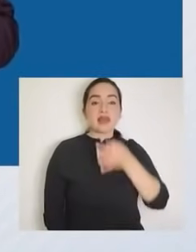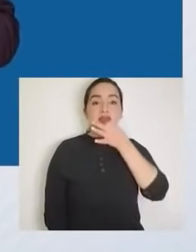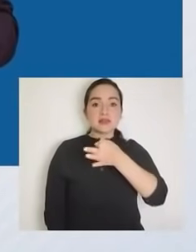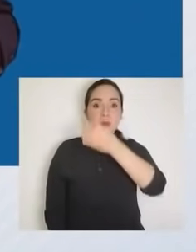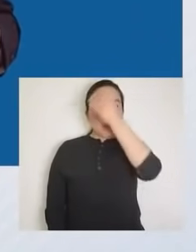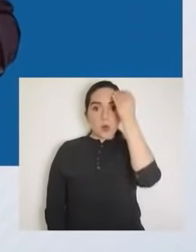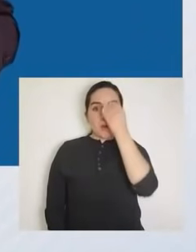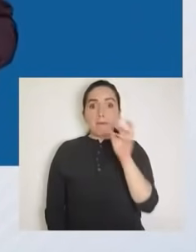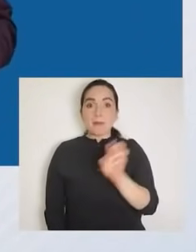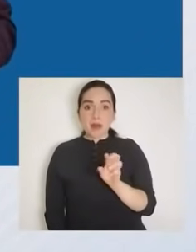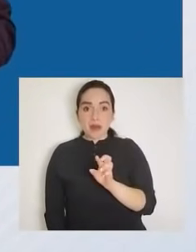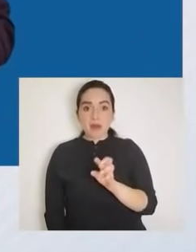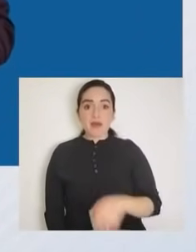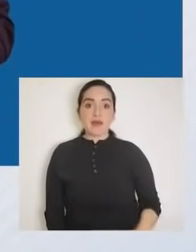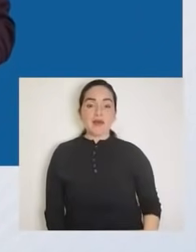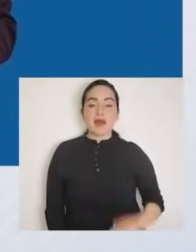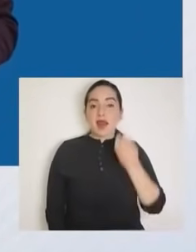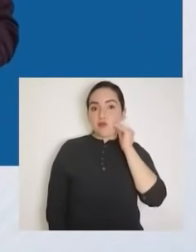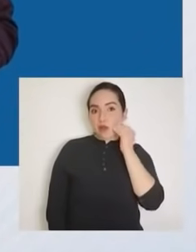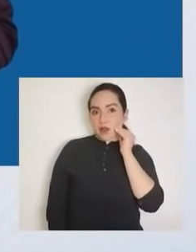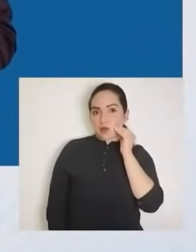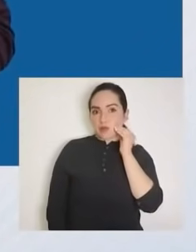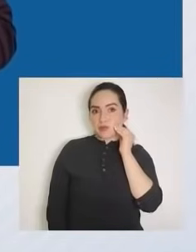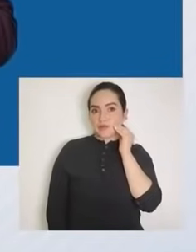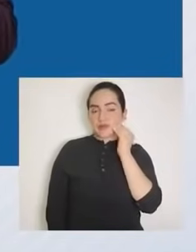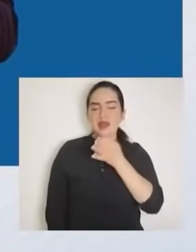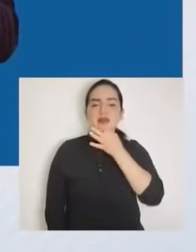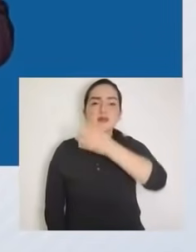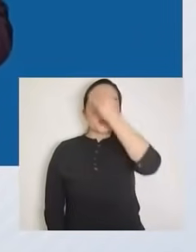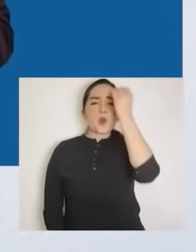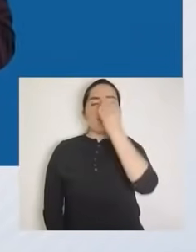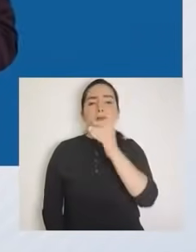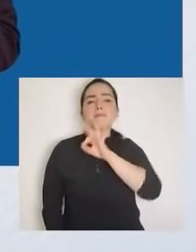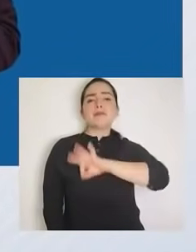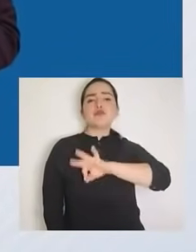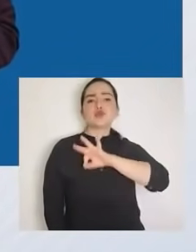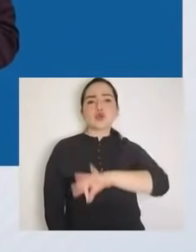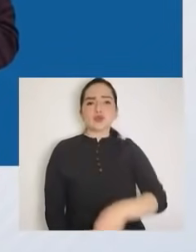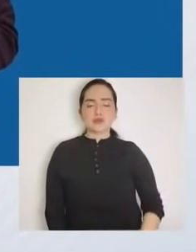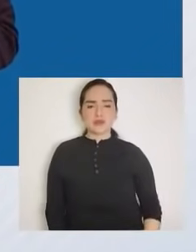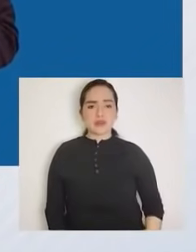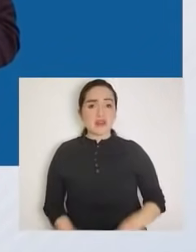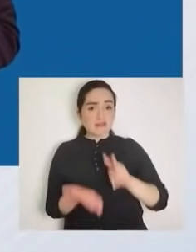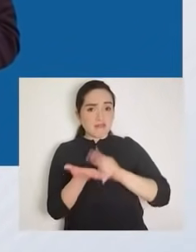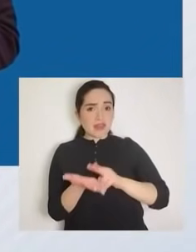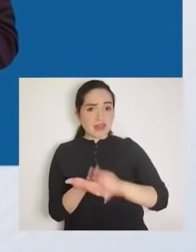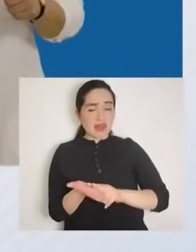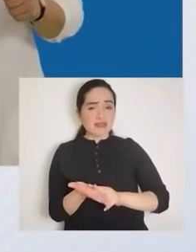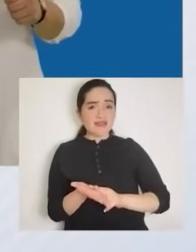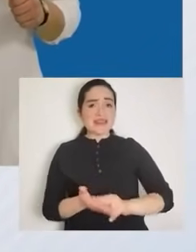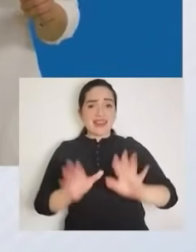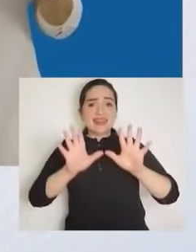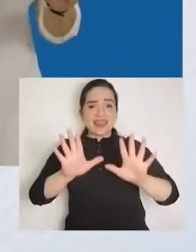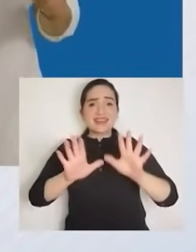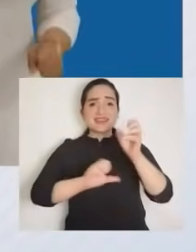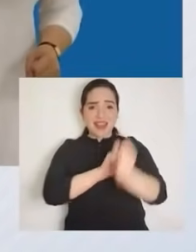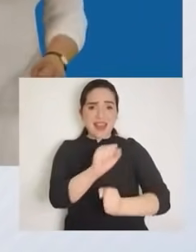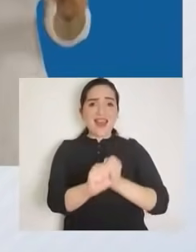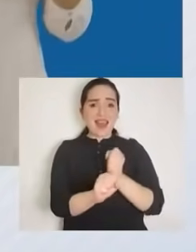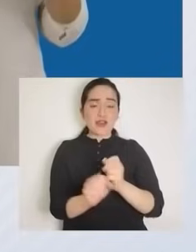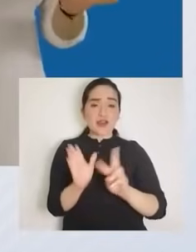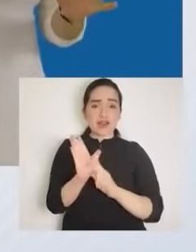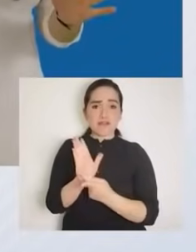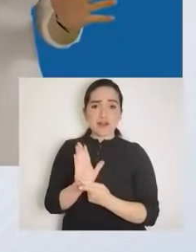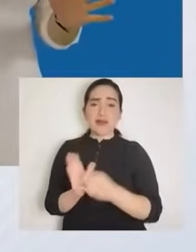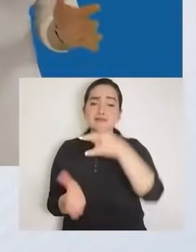siempre. Dicen que se preocupan de nuestros padres, de nuestros abuelos, que se preocupan de las pensiones. Pero en realidad